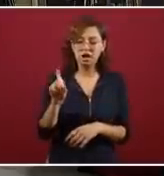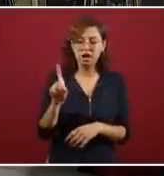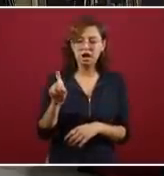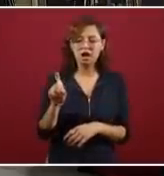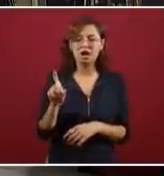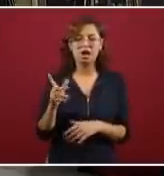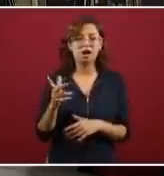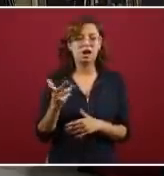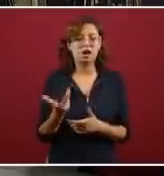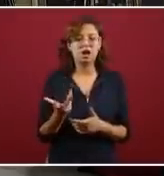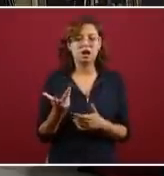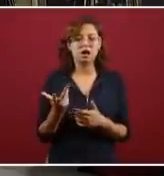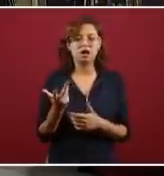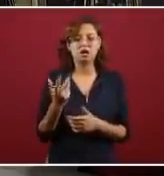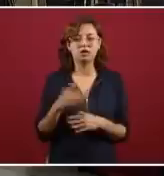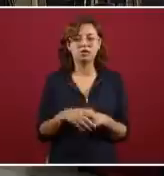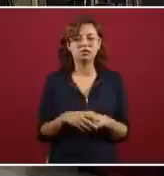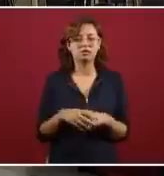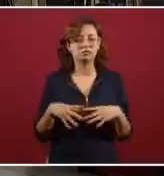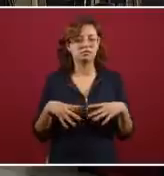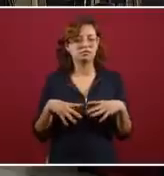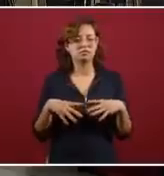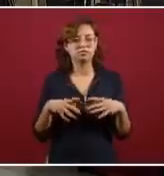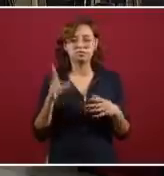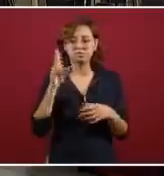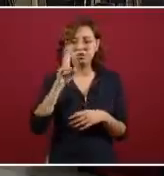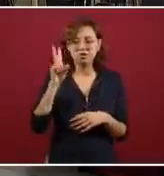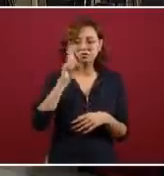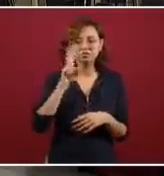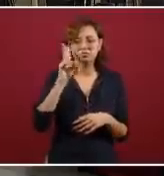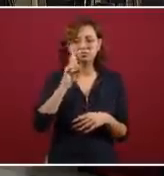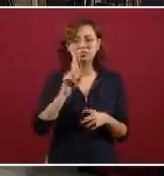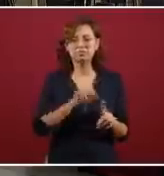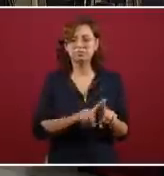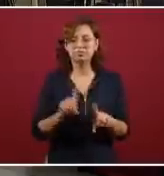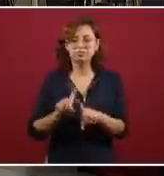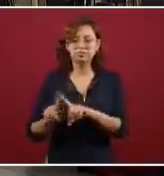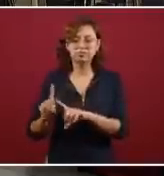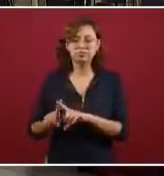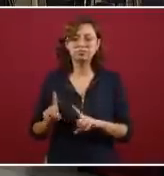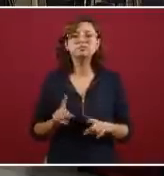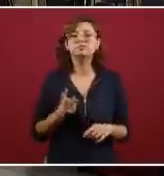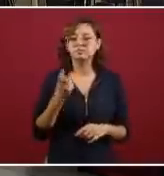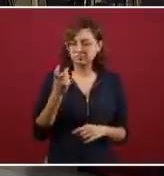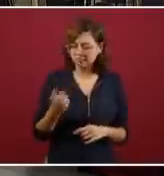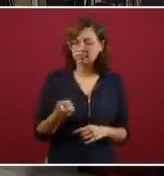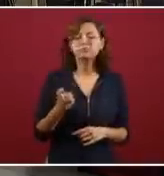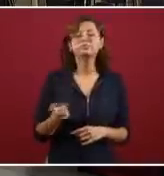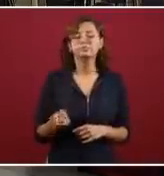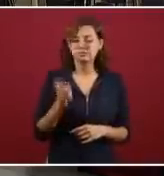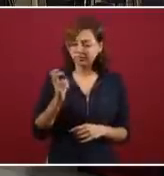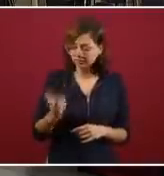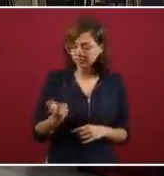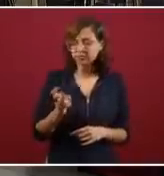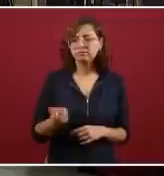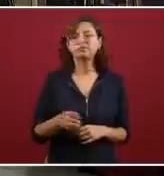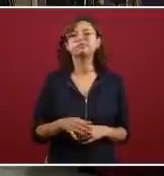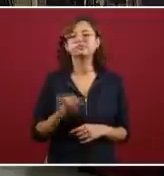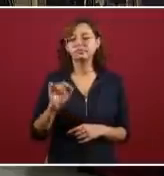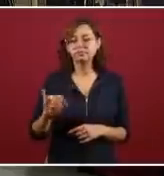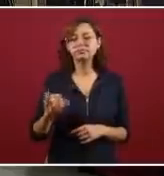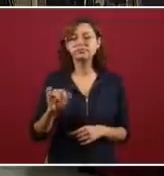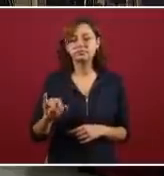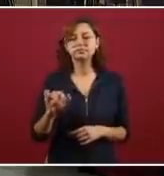la Fundación Río Roma, de adicciones. Adicciones, sí. Sí, sí, sí.